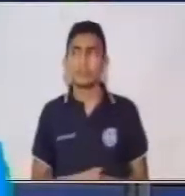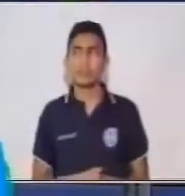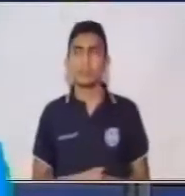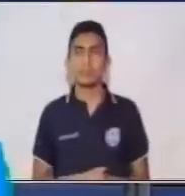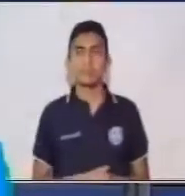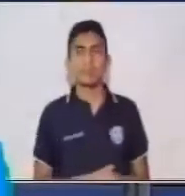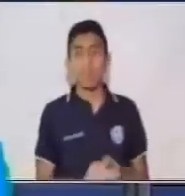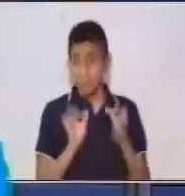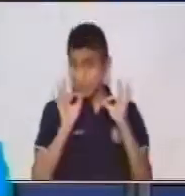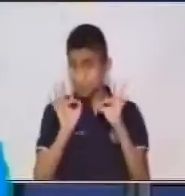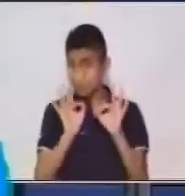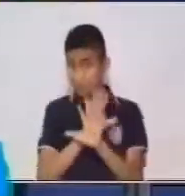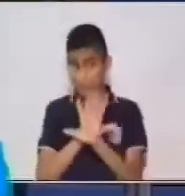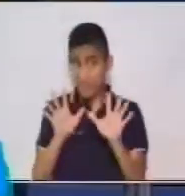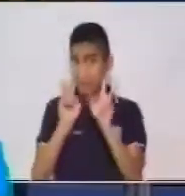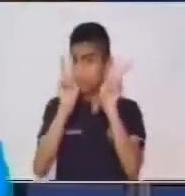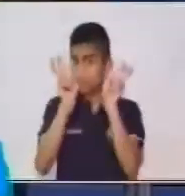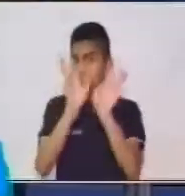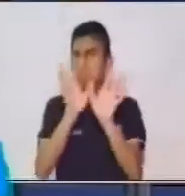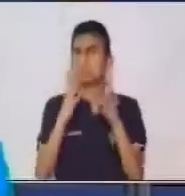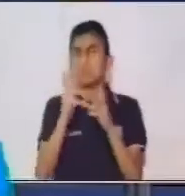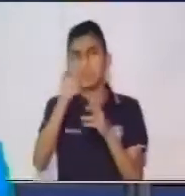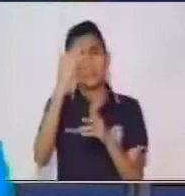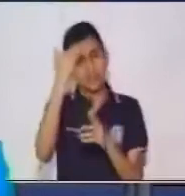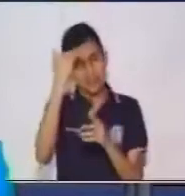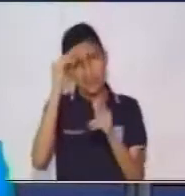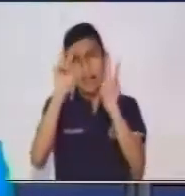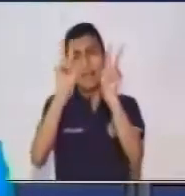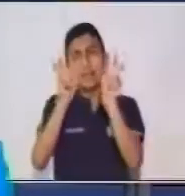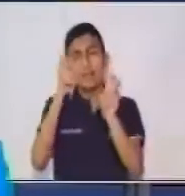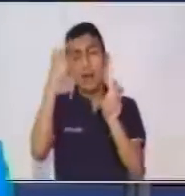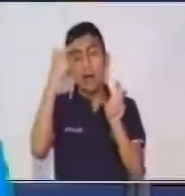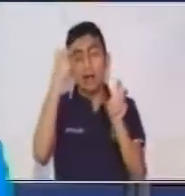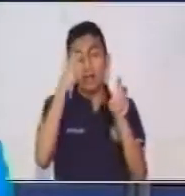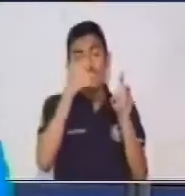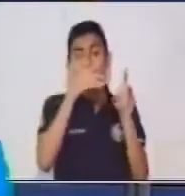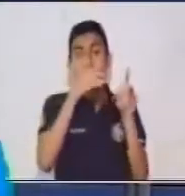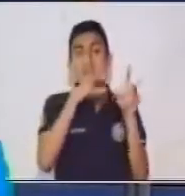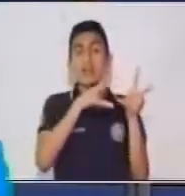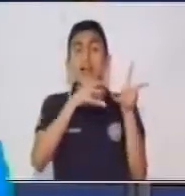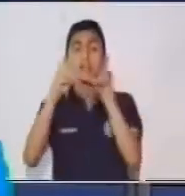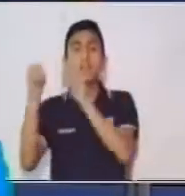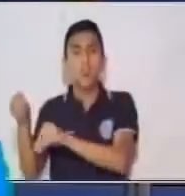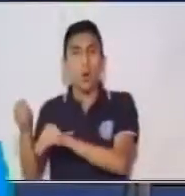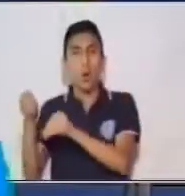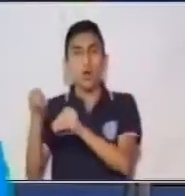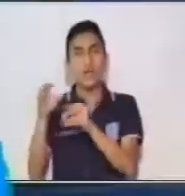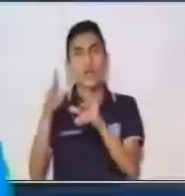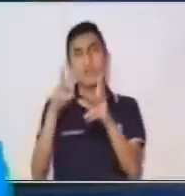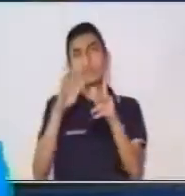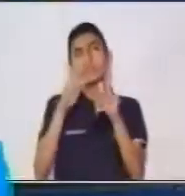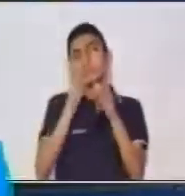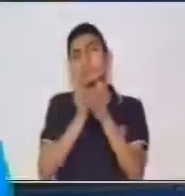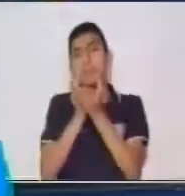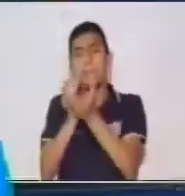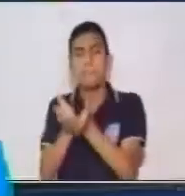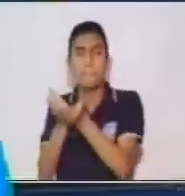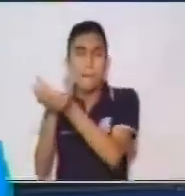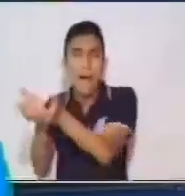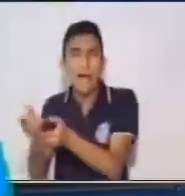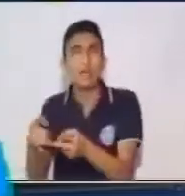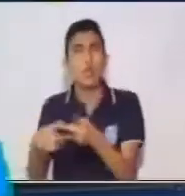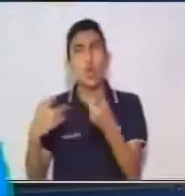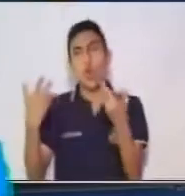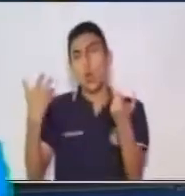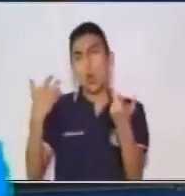Muy bien, ya hemos hablado que los transportes son objetos que nos ayudan a ir de un lugar